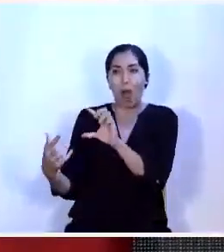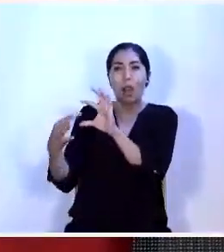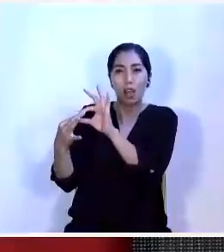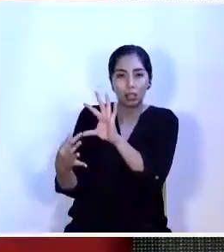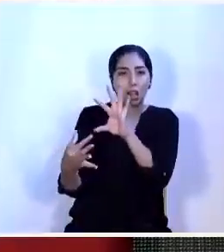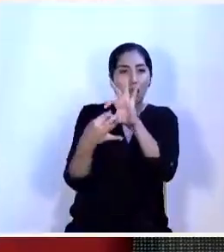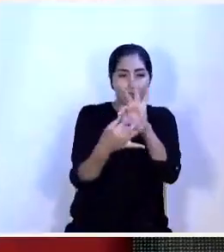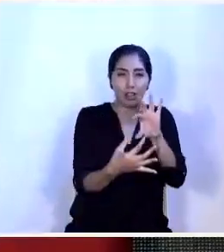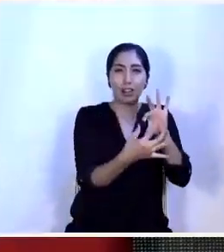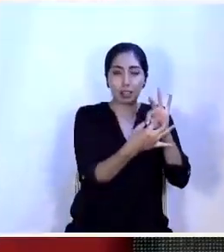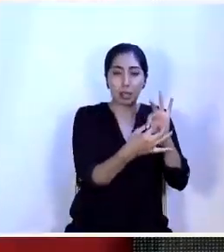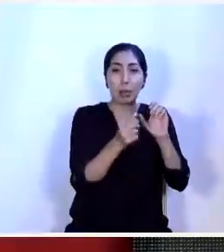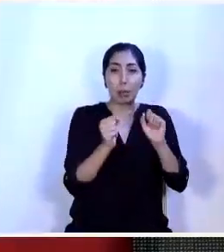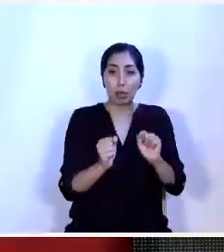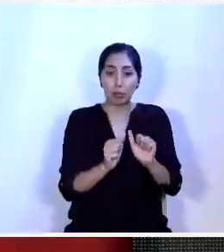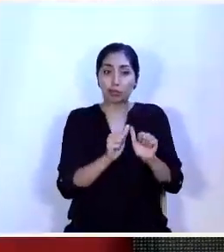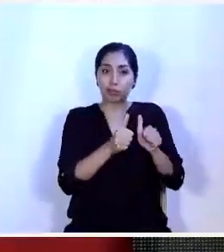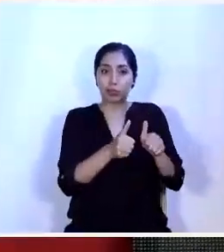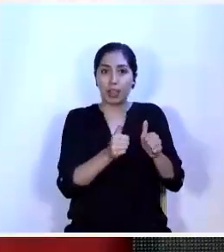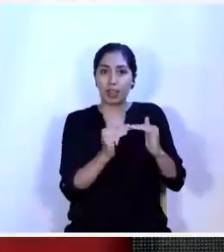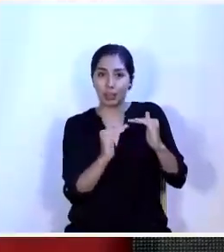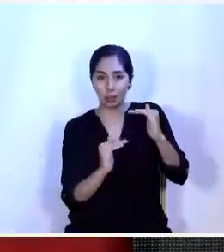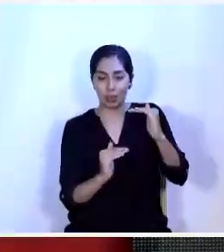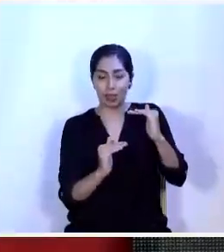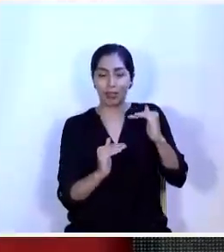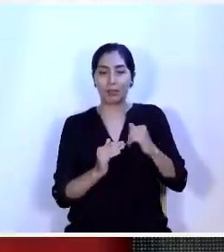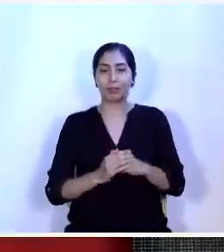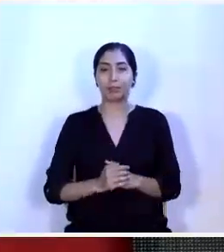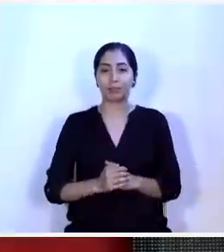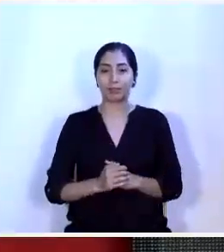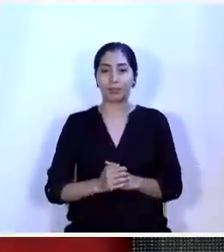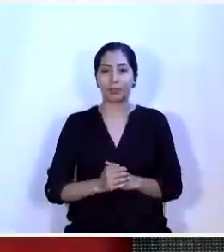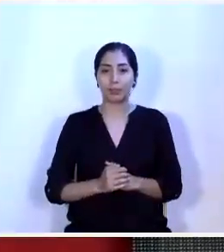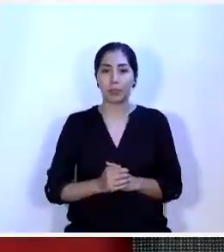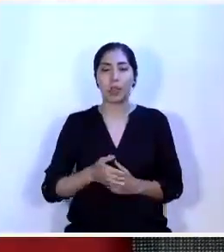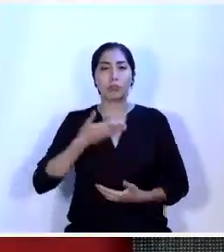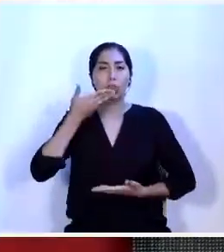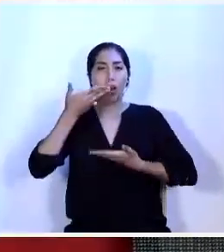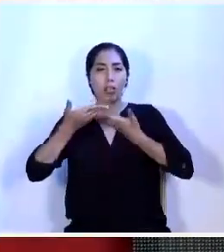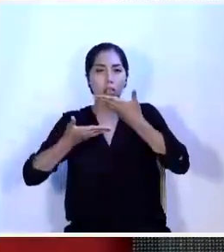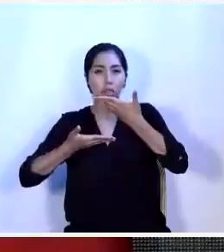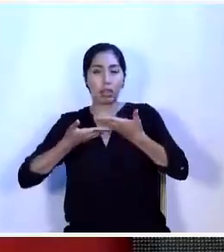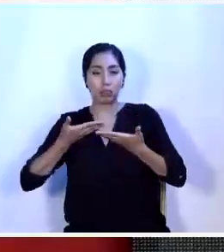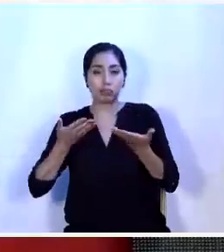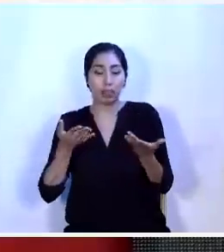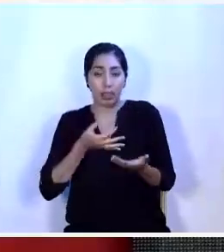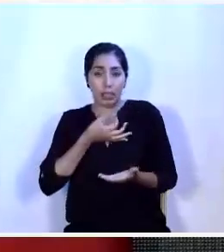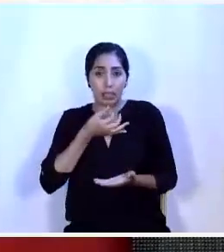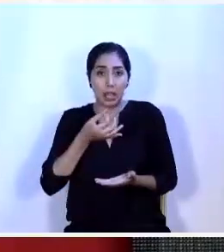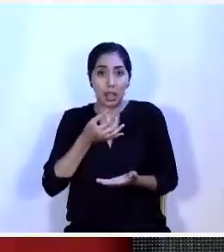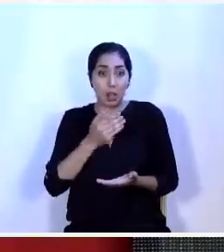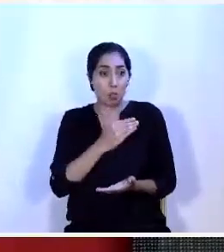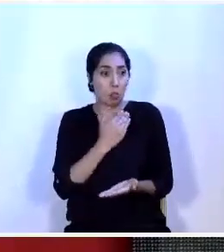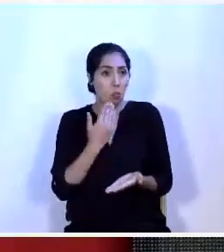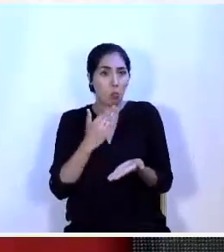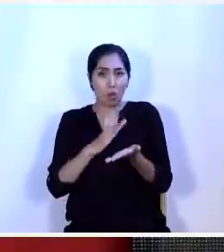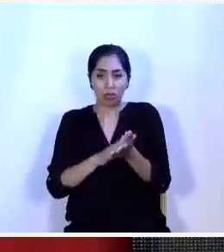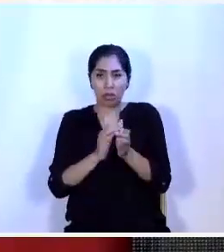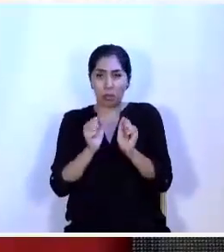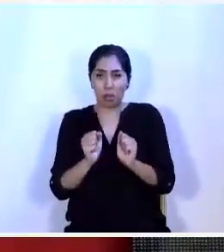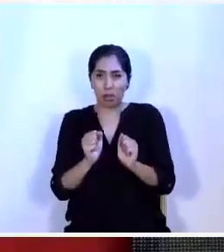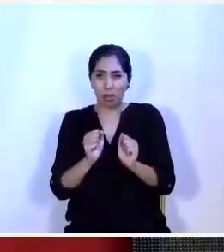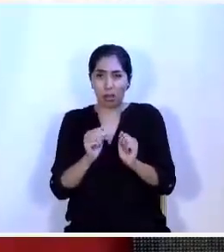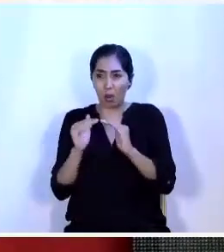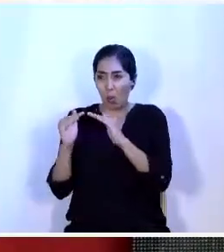desigualdad. Cantaba Enrique Lin: ni aún la muerte pudo igualar a estos hombres que dan su nombre